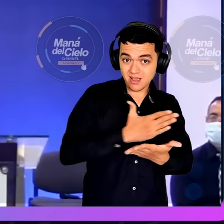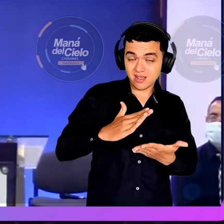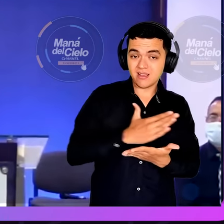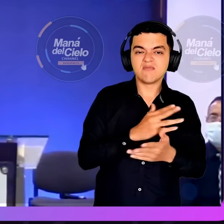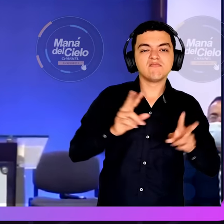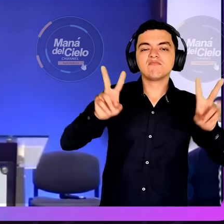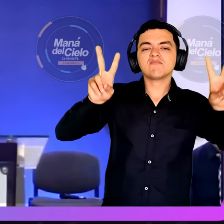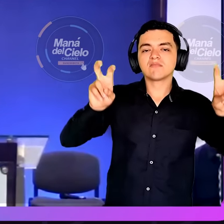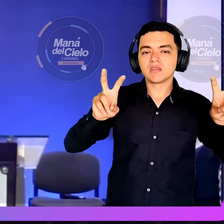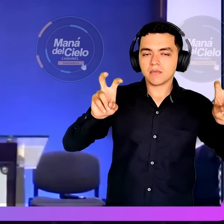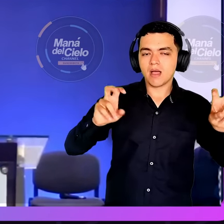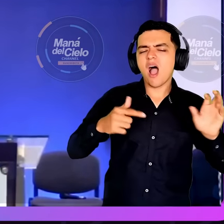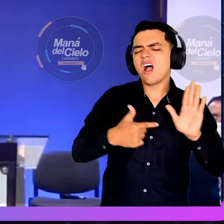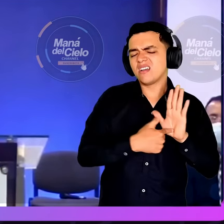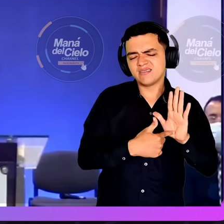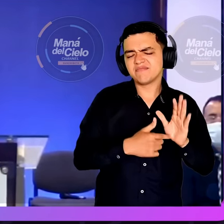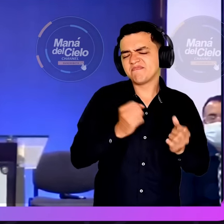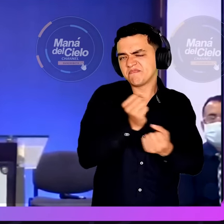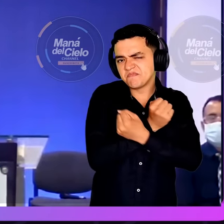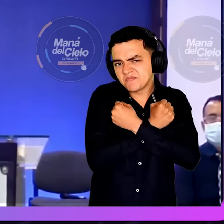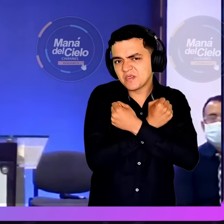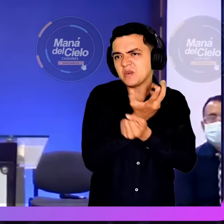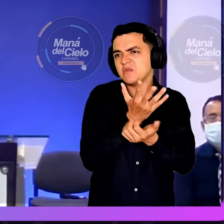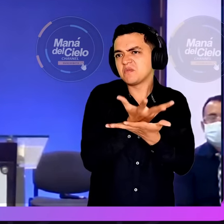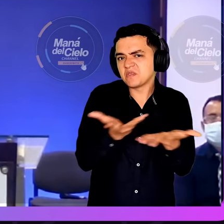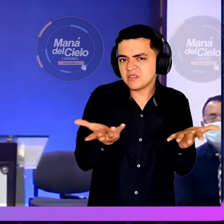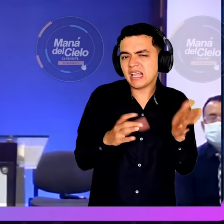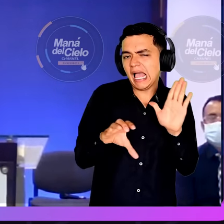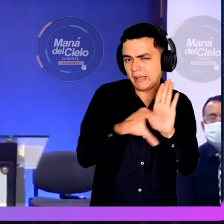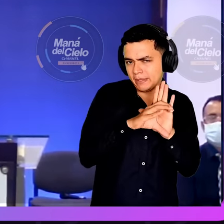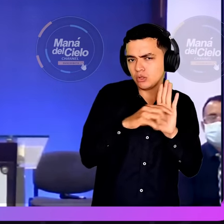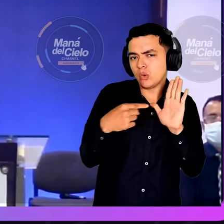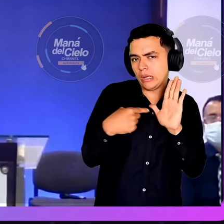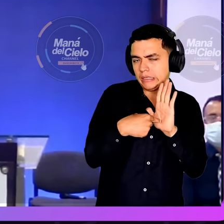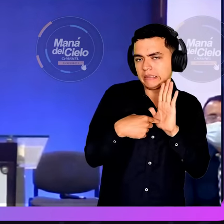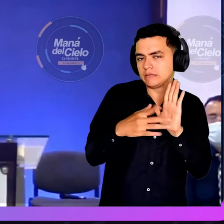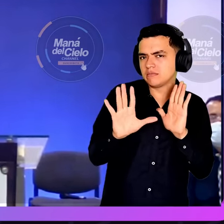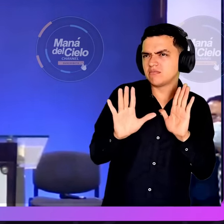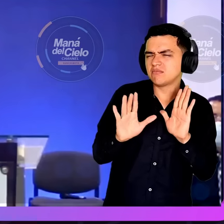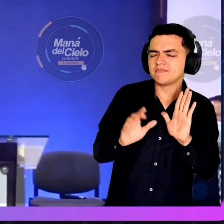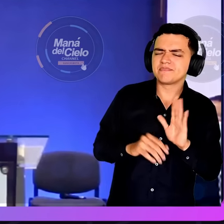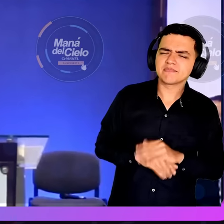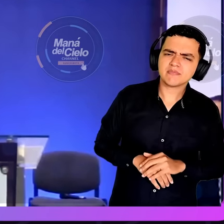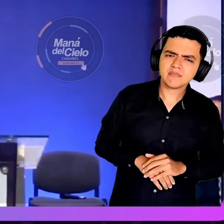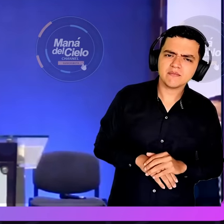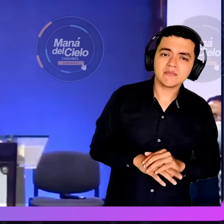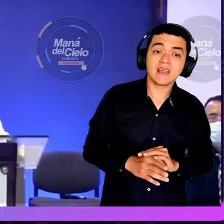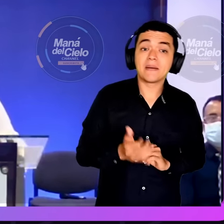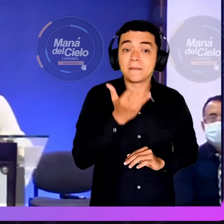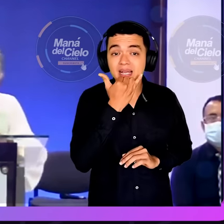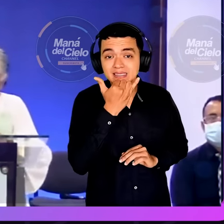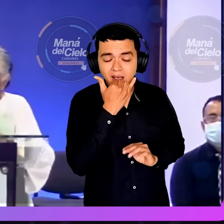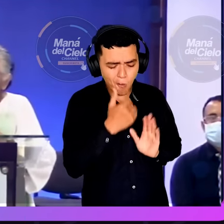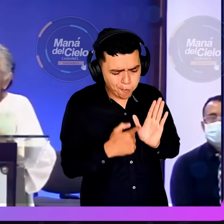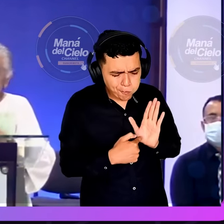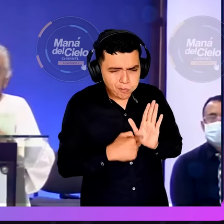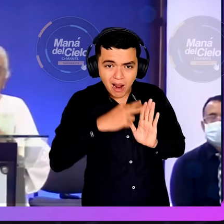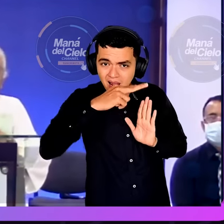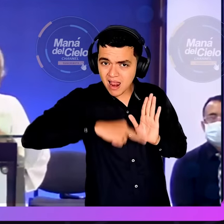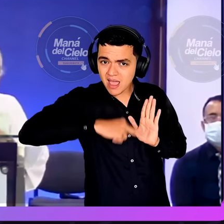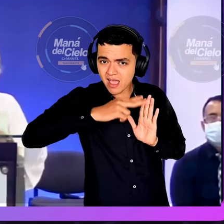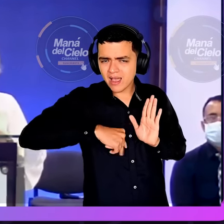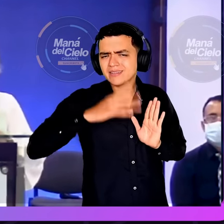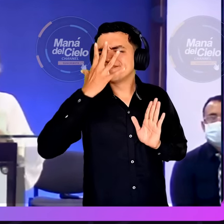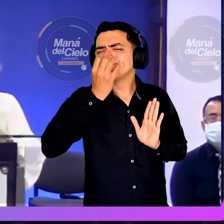de expresiones, de amor y muchas cosas. Y este capítulo que acabamos de leer, pues es